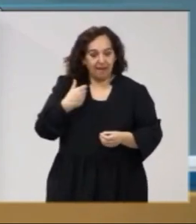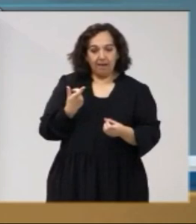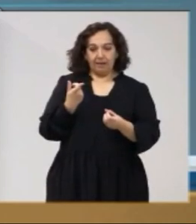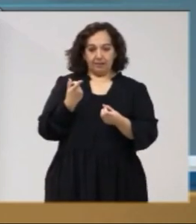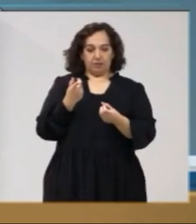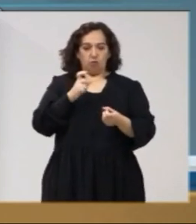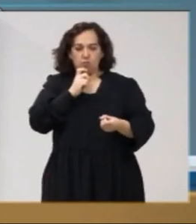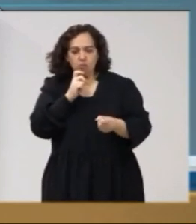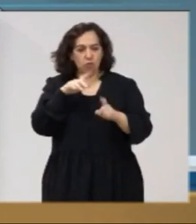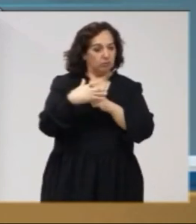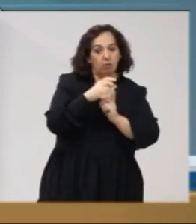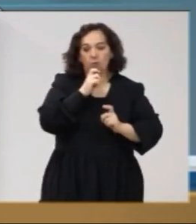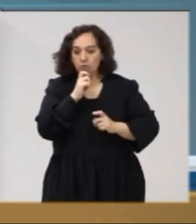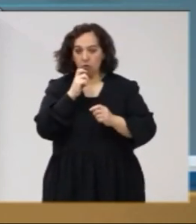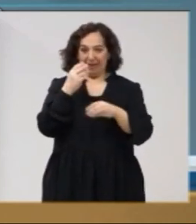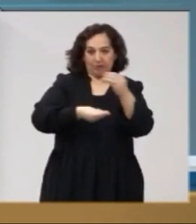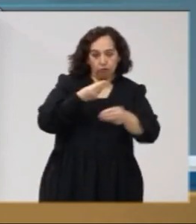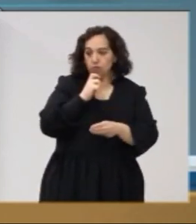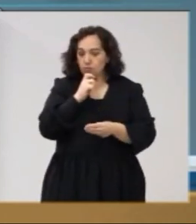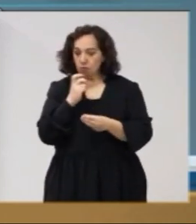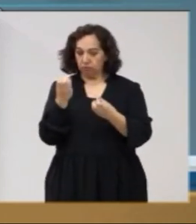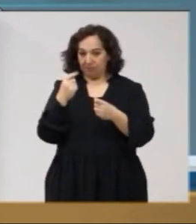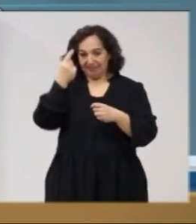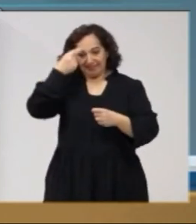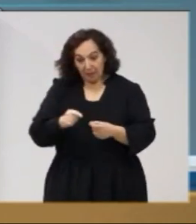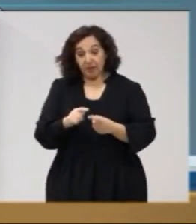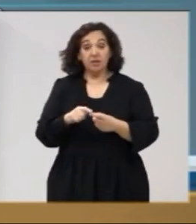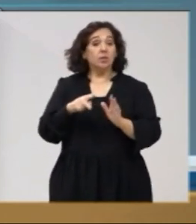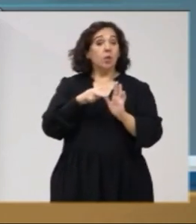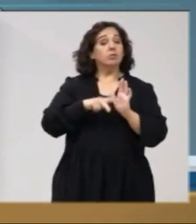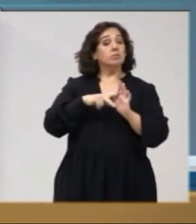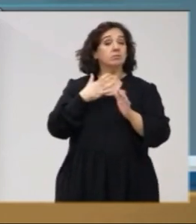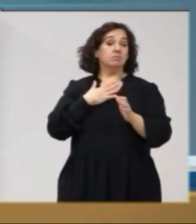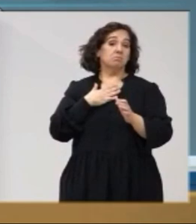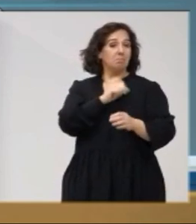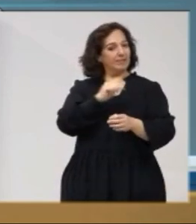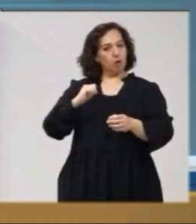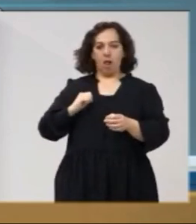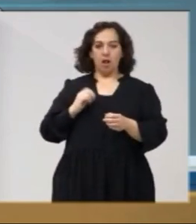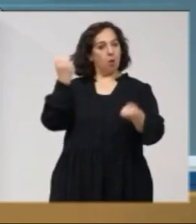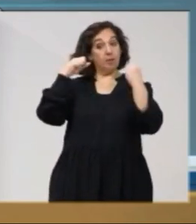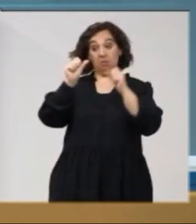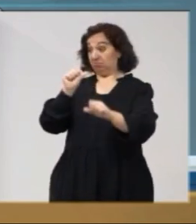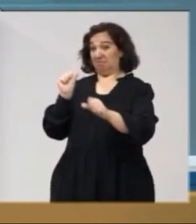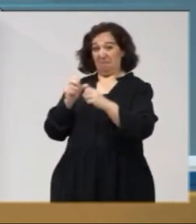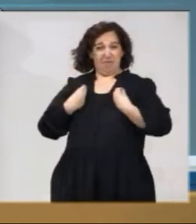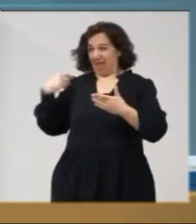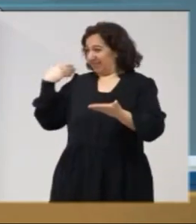hechos, pues que según la norma de comportamiento personal a lo largo de toda mi